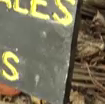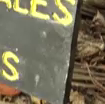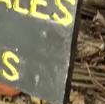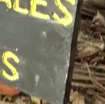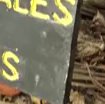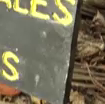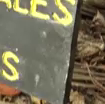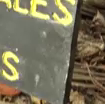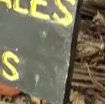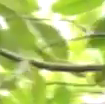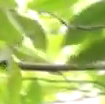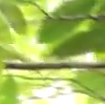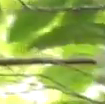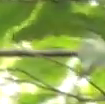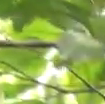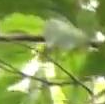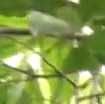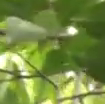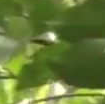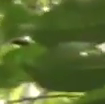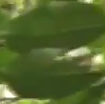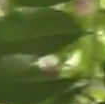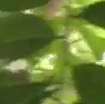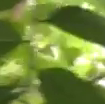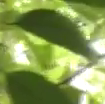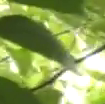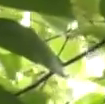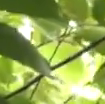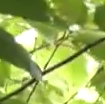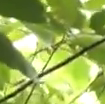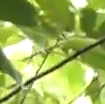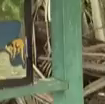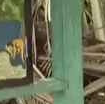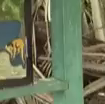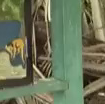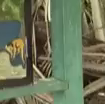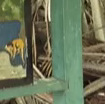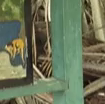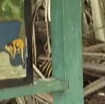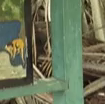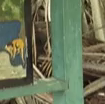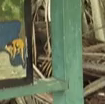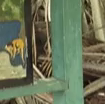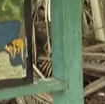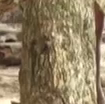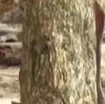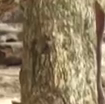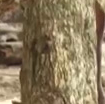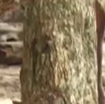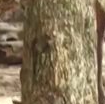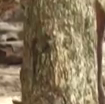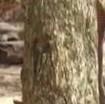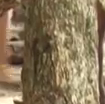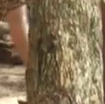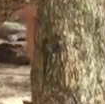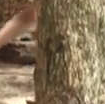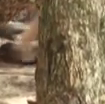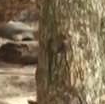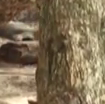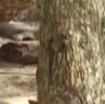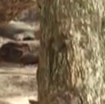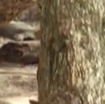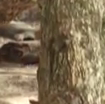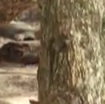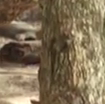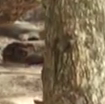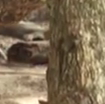vemos como inmersos en el hábitat de los animales y viceversa. Hoy, en Una Mirada, conversaremos sobre la interacción